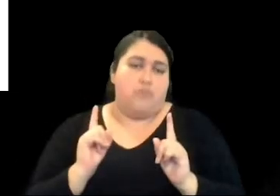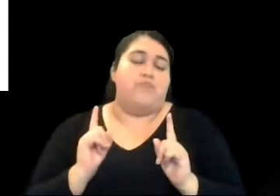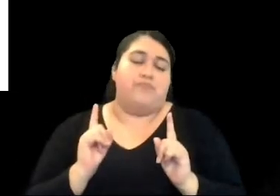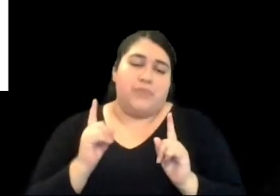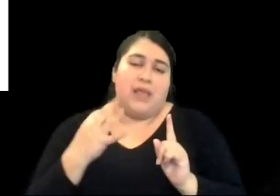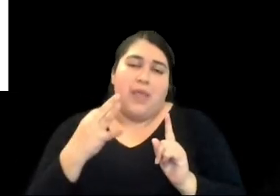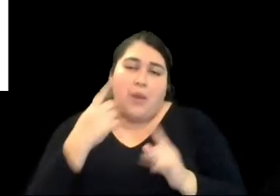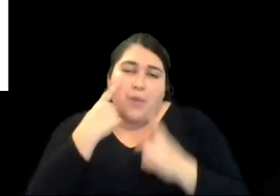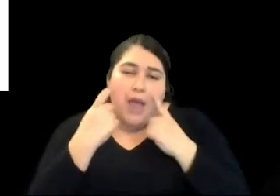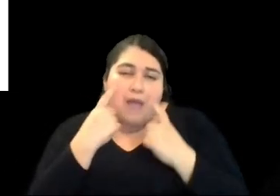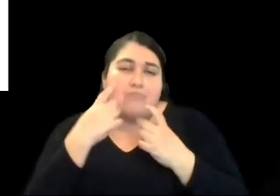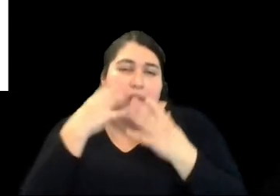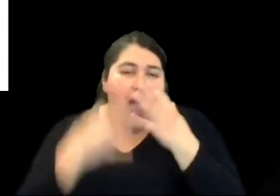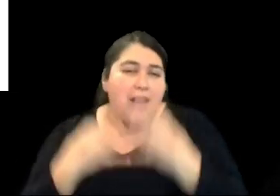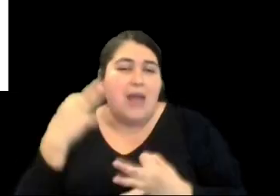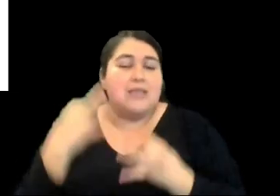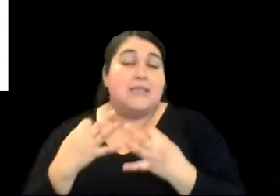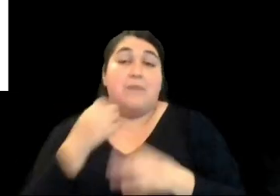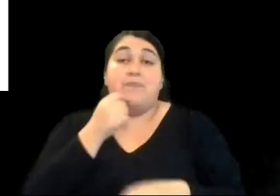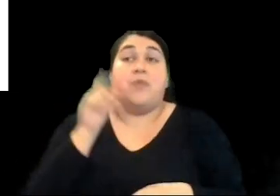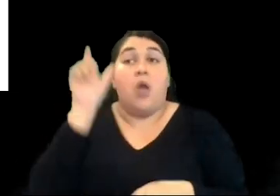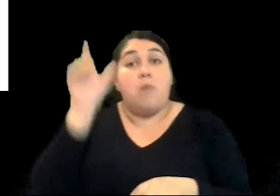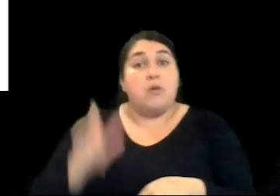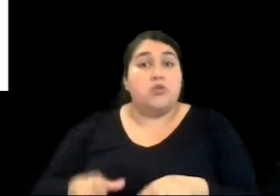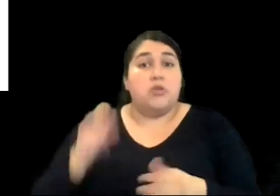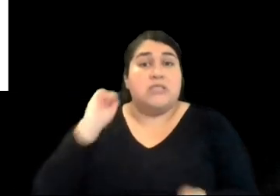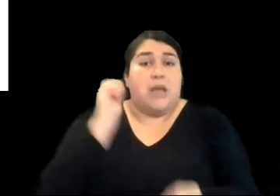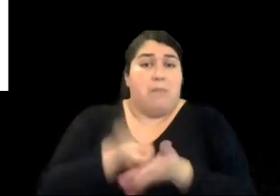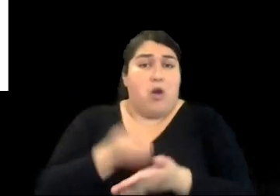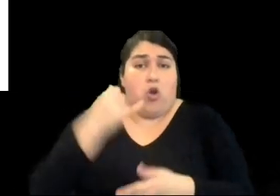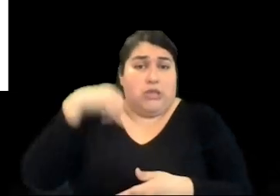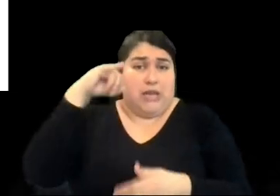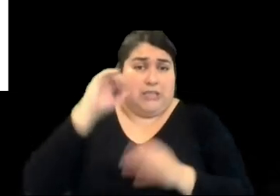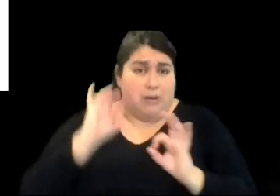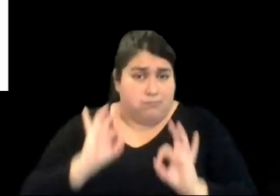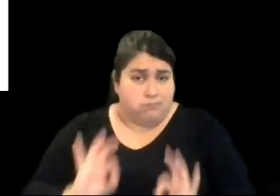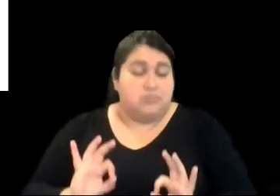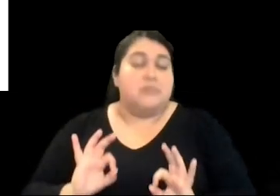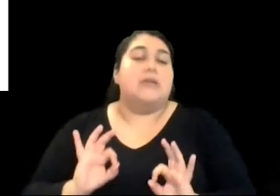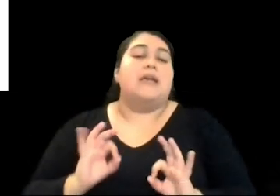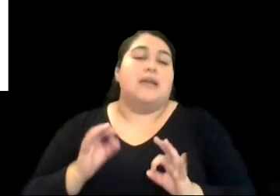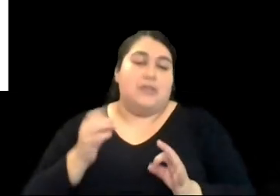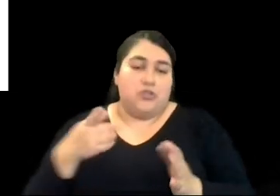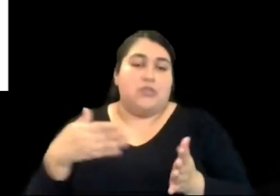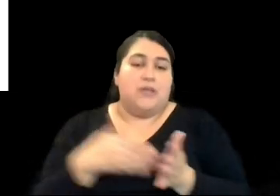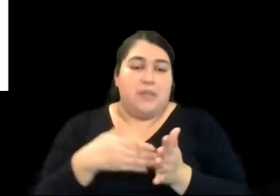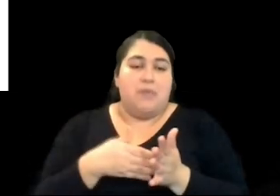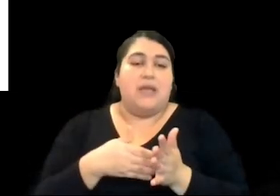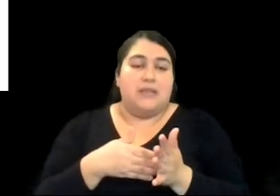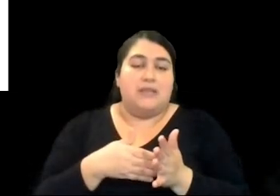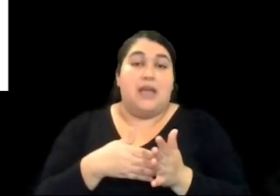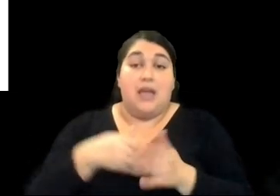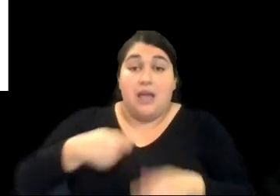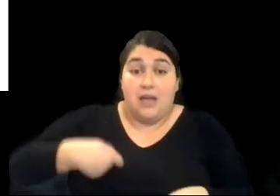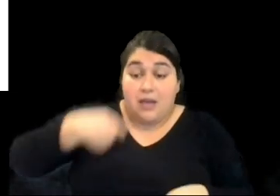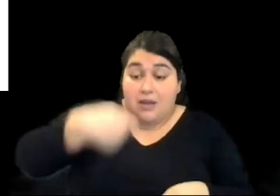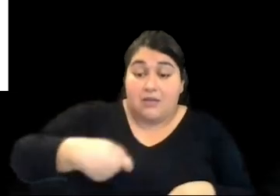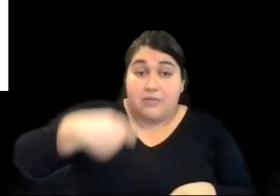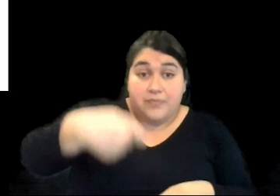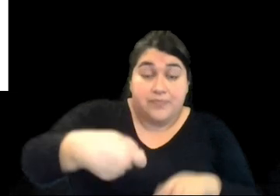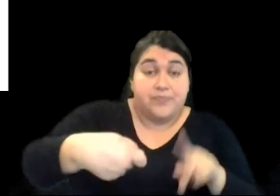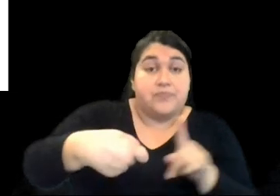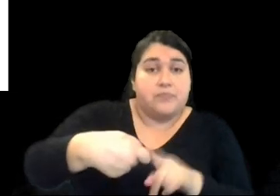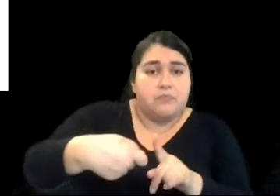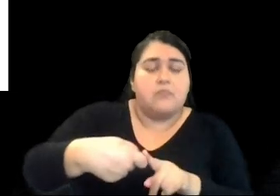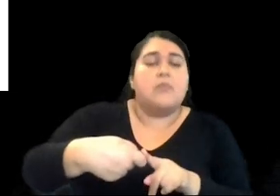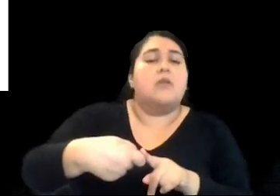eh, el contribuyente ya pagó todos los intereses, bueno, en este caso la refinanciación no